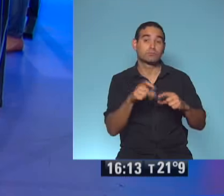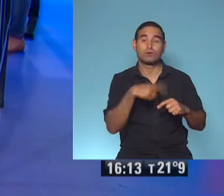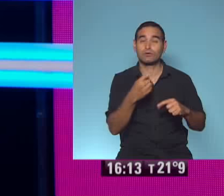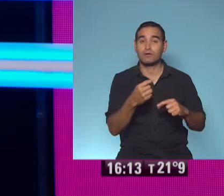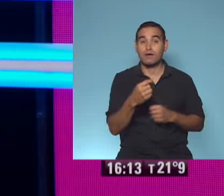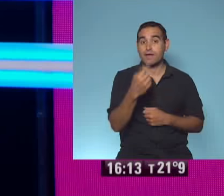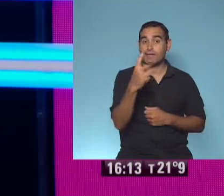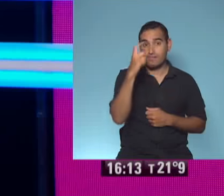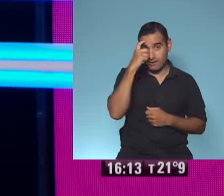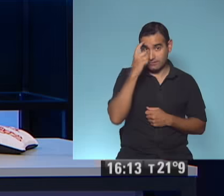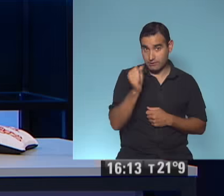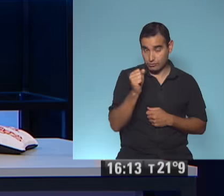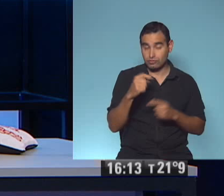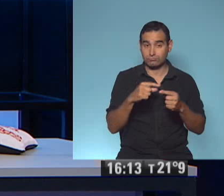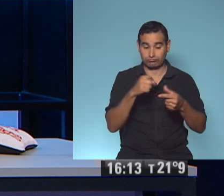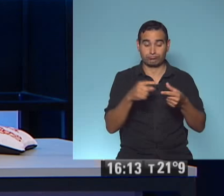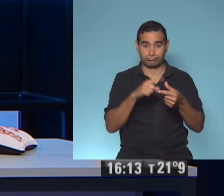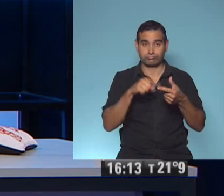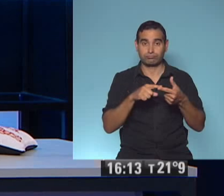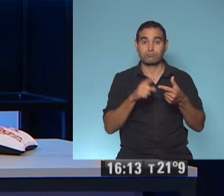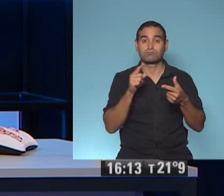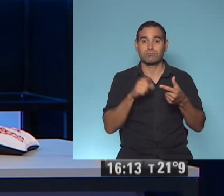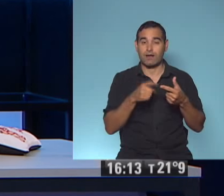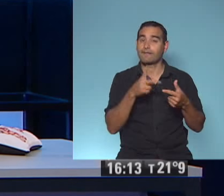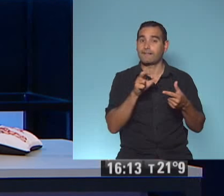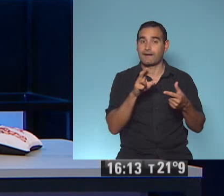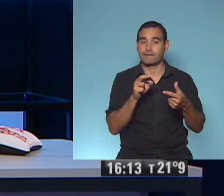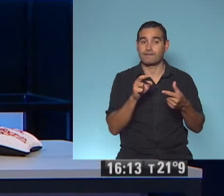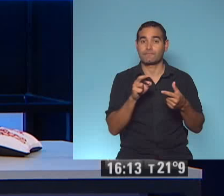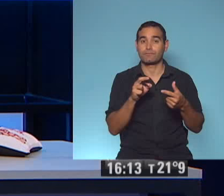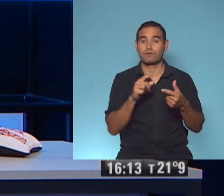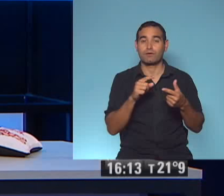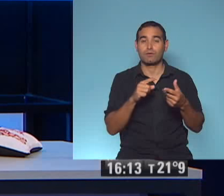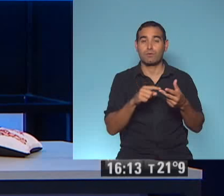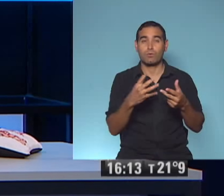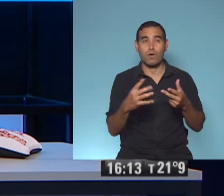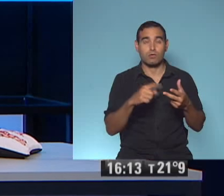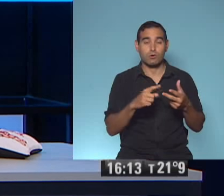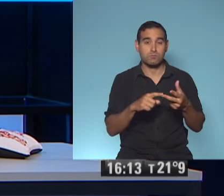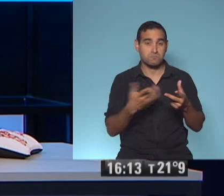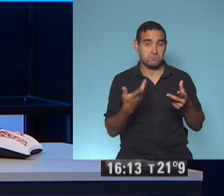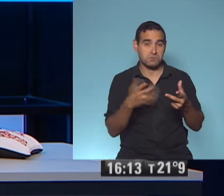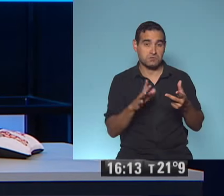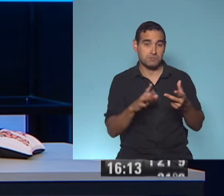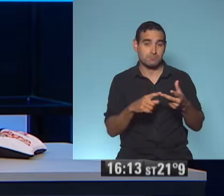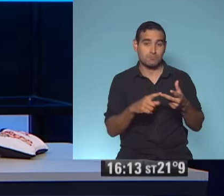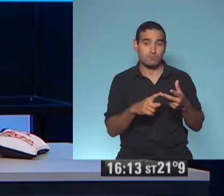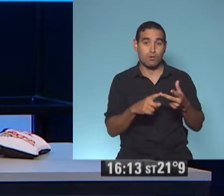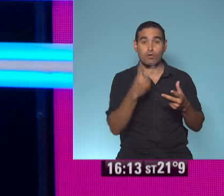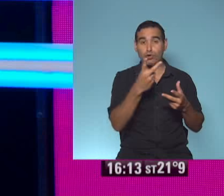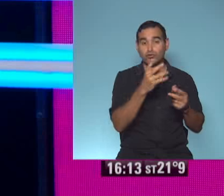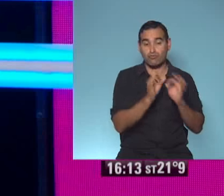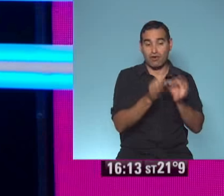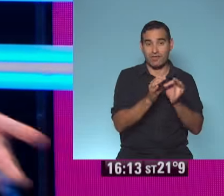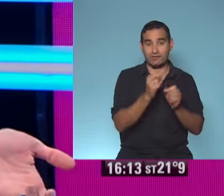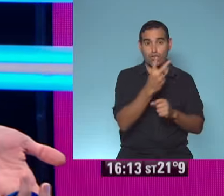de 10. Bien. Ahí tengo 30. Uh-huh. Y para hacer 4, puedo usar dos